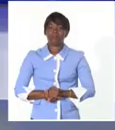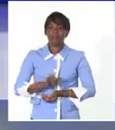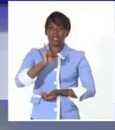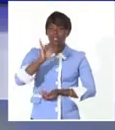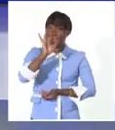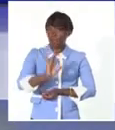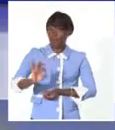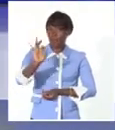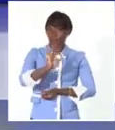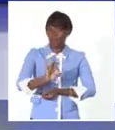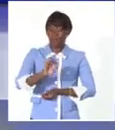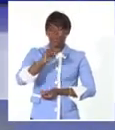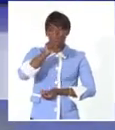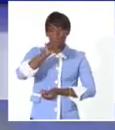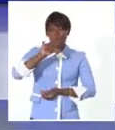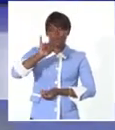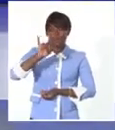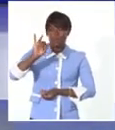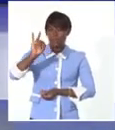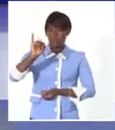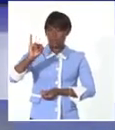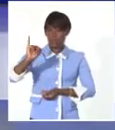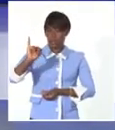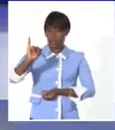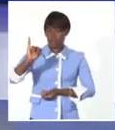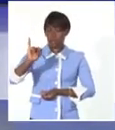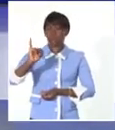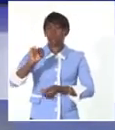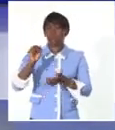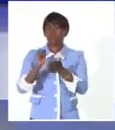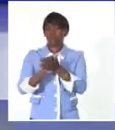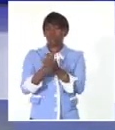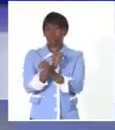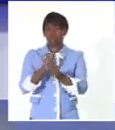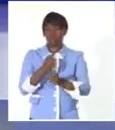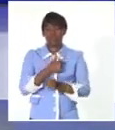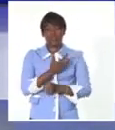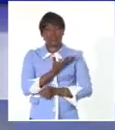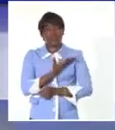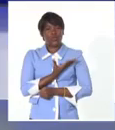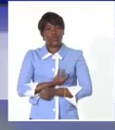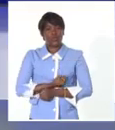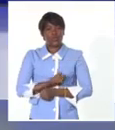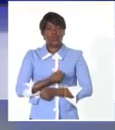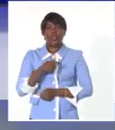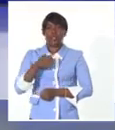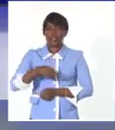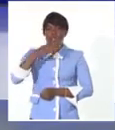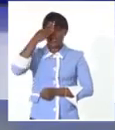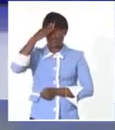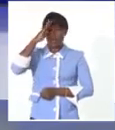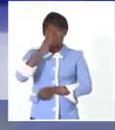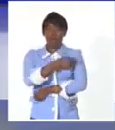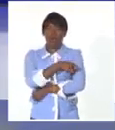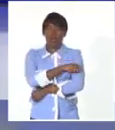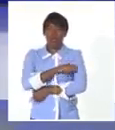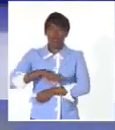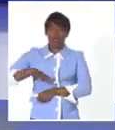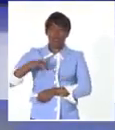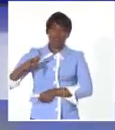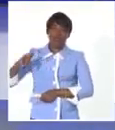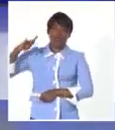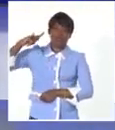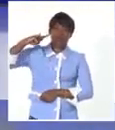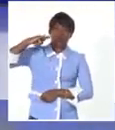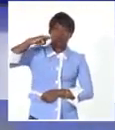de 1976, un atentado terrorista llenó de dolor a familias cubanas. La destrucción en pleno vuelo de un avión frente